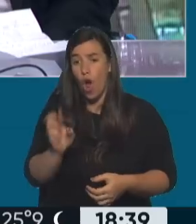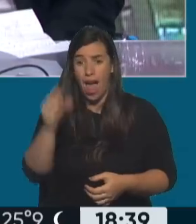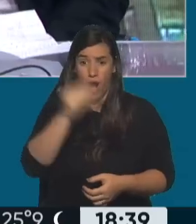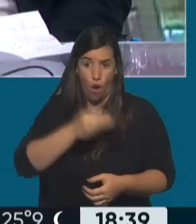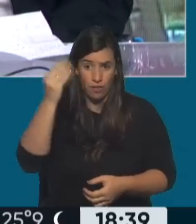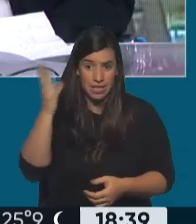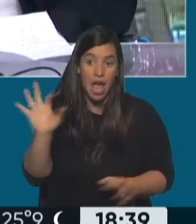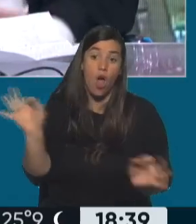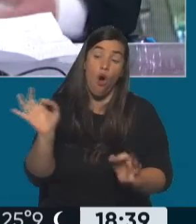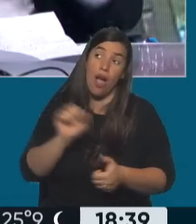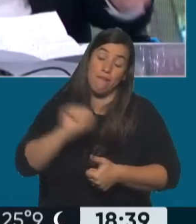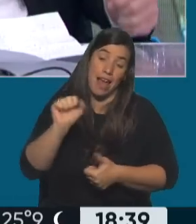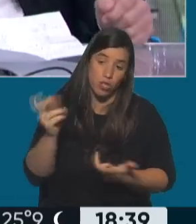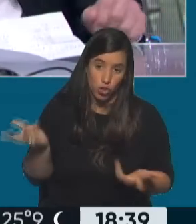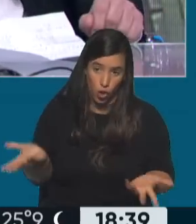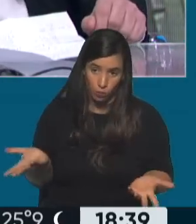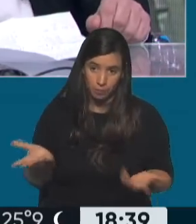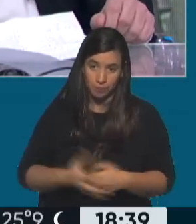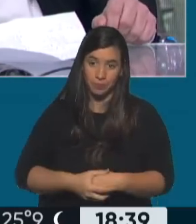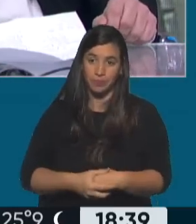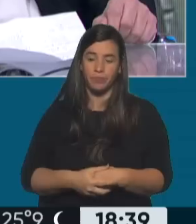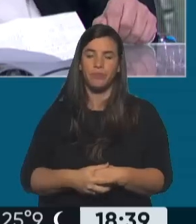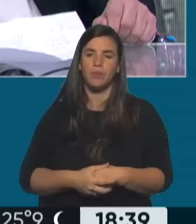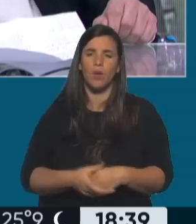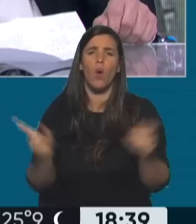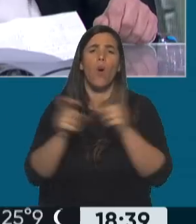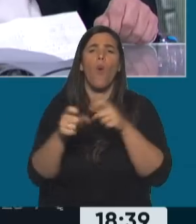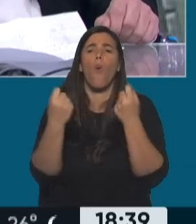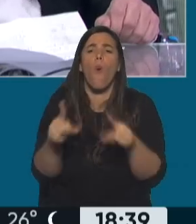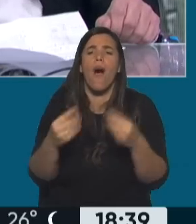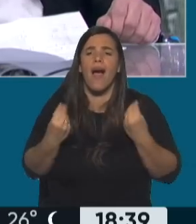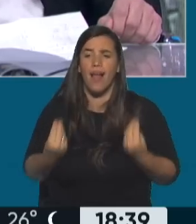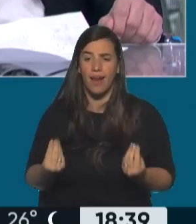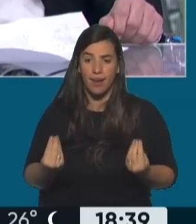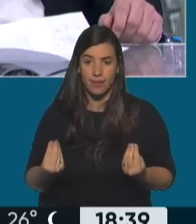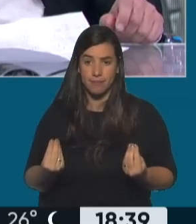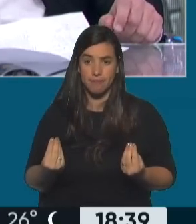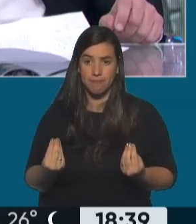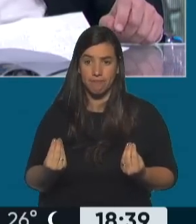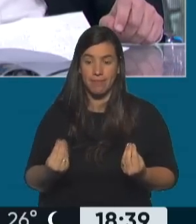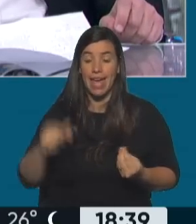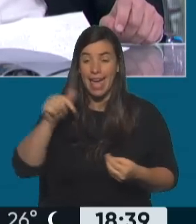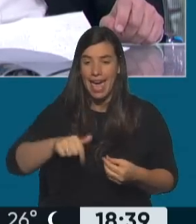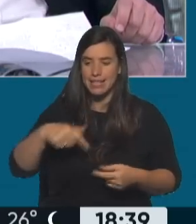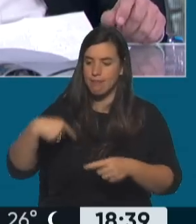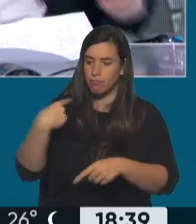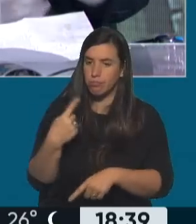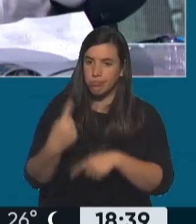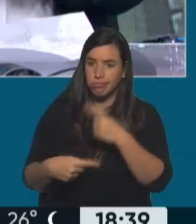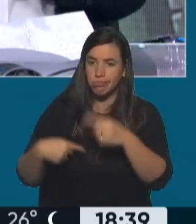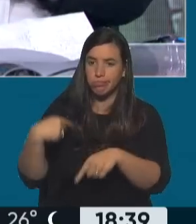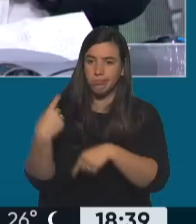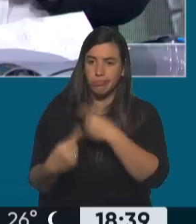o a la inflación. Sí. Entonces, ¿cuál es el problema? El problema es que ese roleo, para que sea consistente en el tiempo